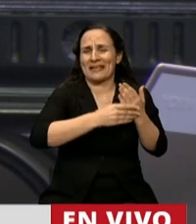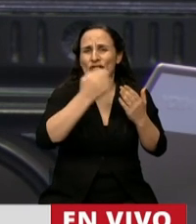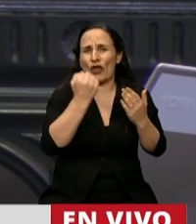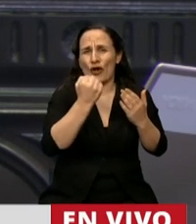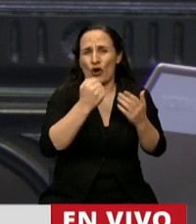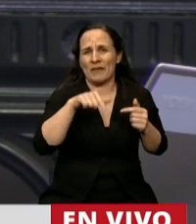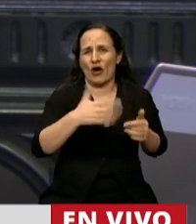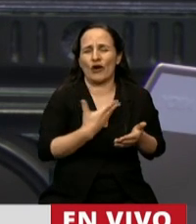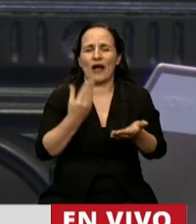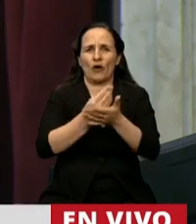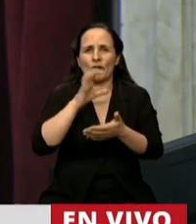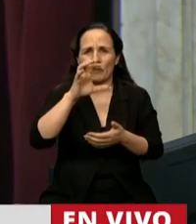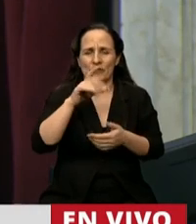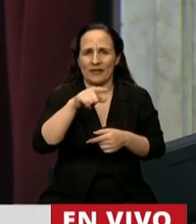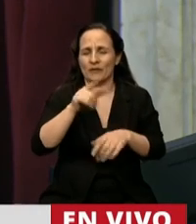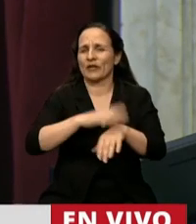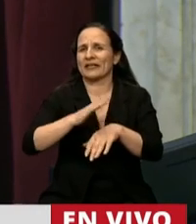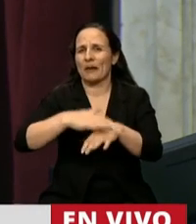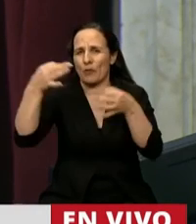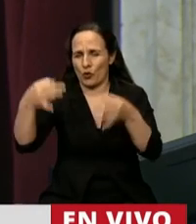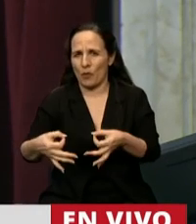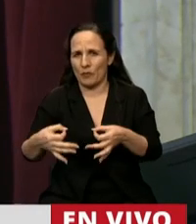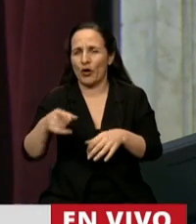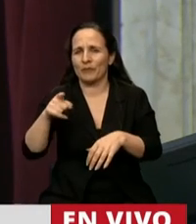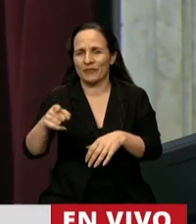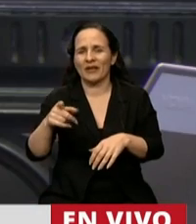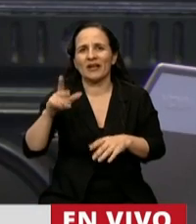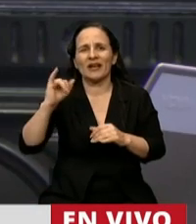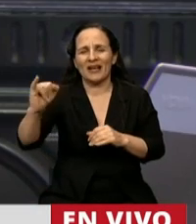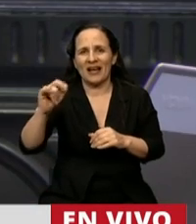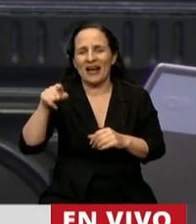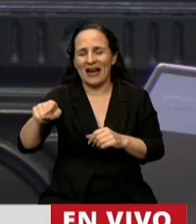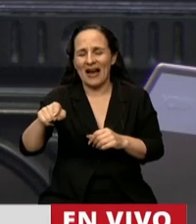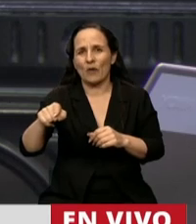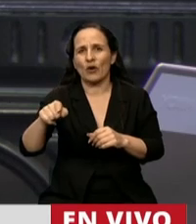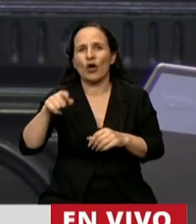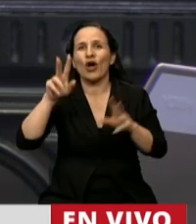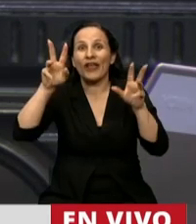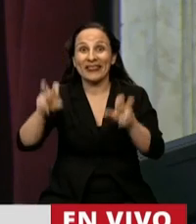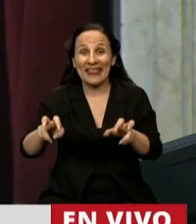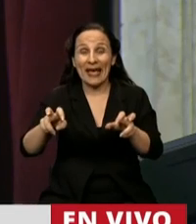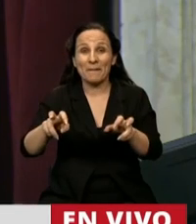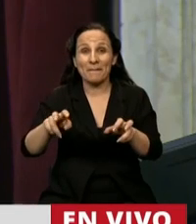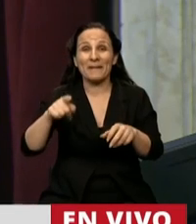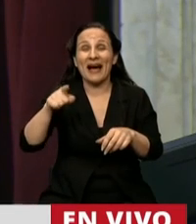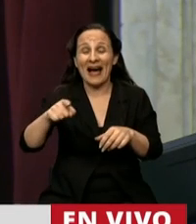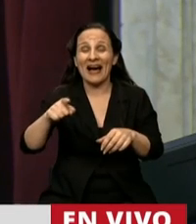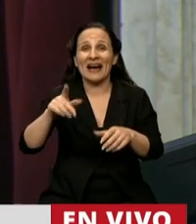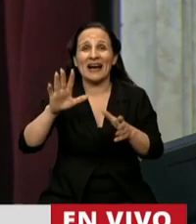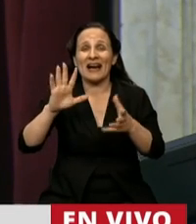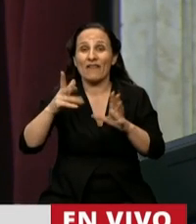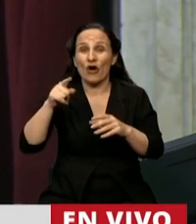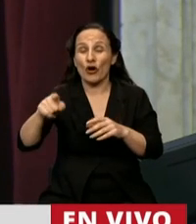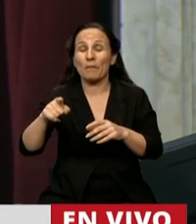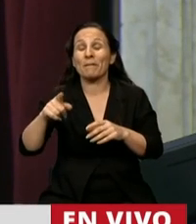Buenos Aires, un día dijo que la seguridad jurídica era algo... Y además, te recuerdo que estamos tratando la ODE... Y estoy hablando, y